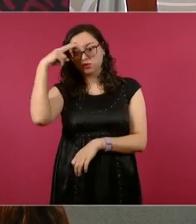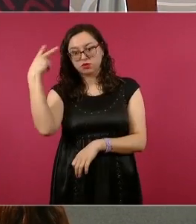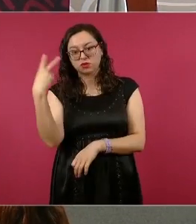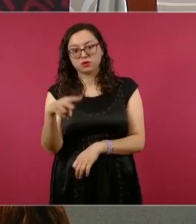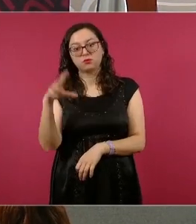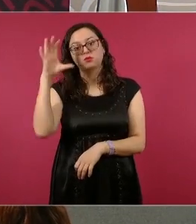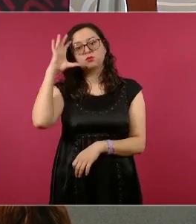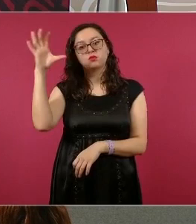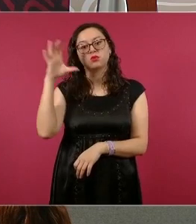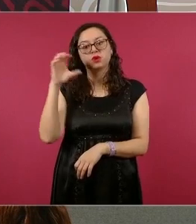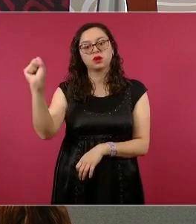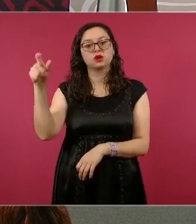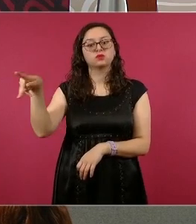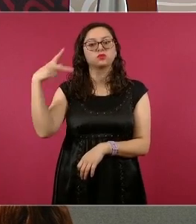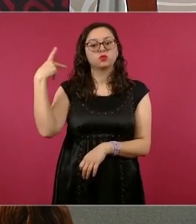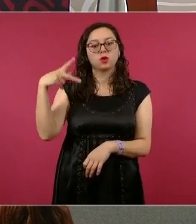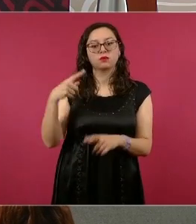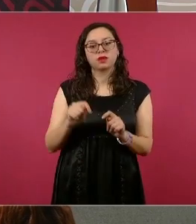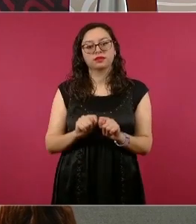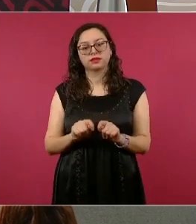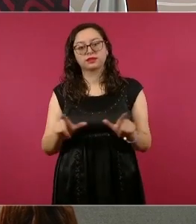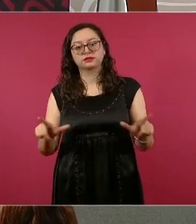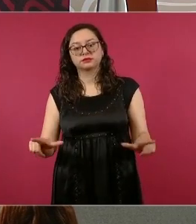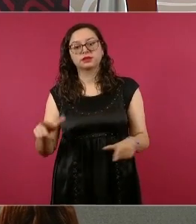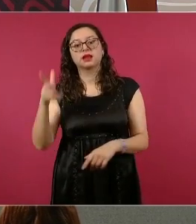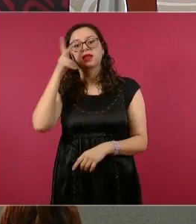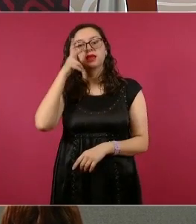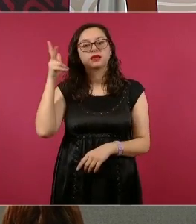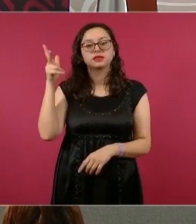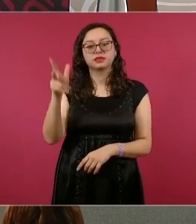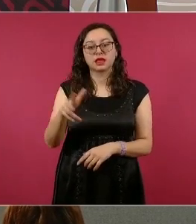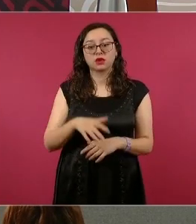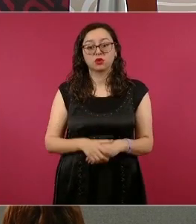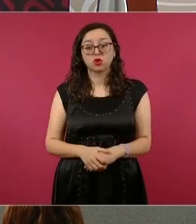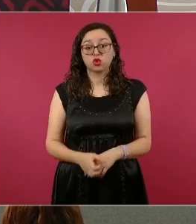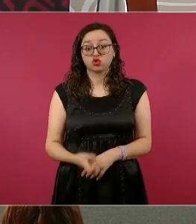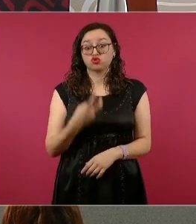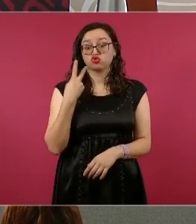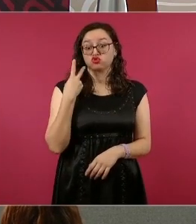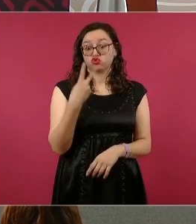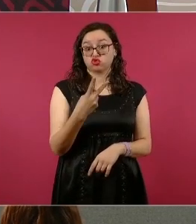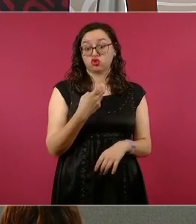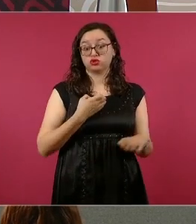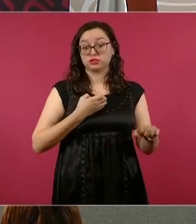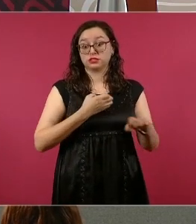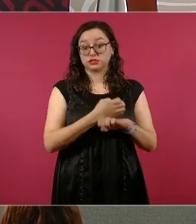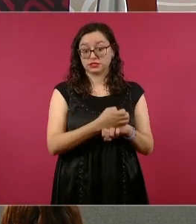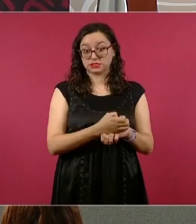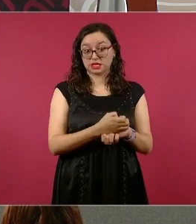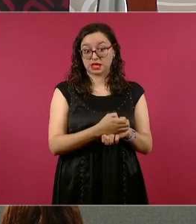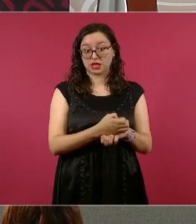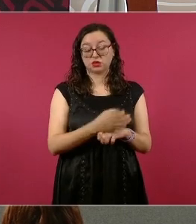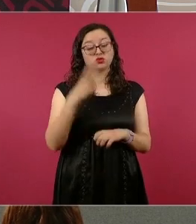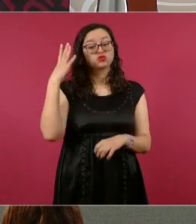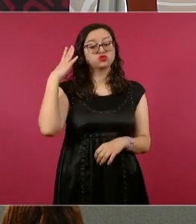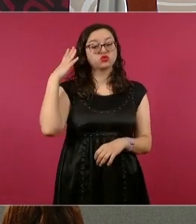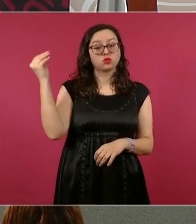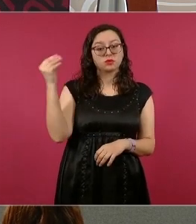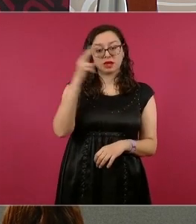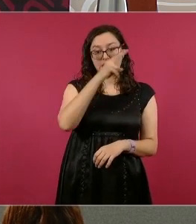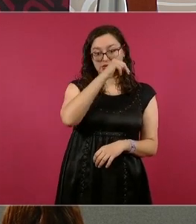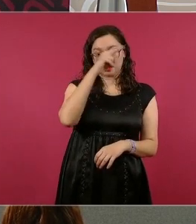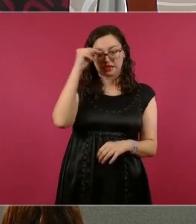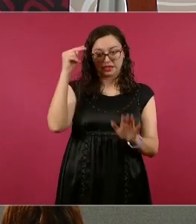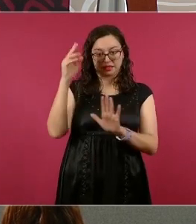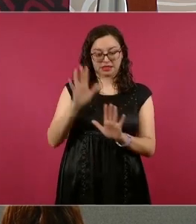Morelos, Puebla, Tlaxcala, Hidalgo y también 2 estados del Pacífico, 2 de los que primero entraron a IMSS Bienestar, que son Colima y